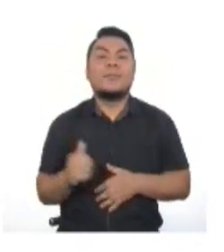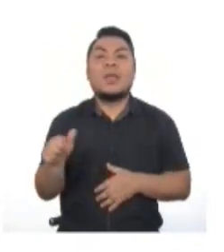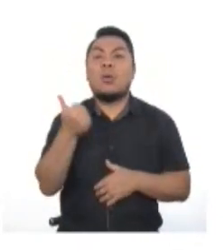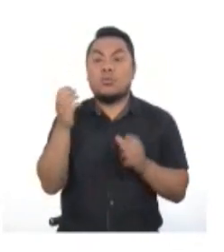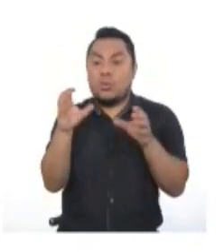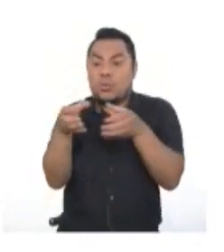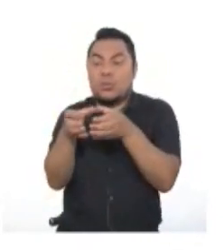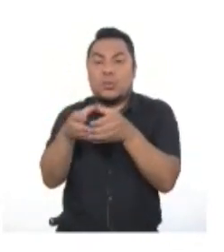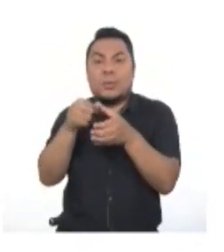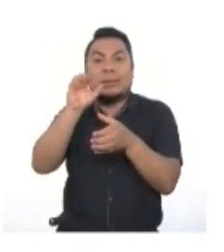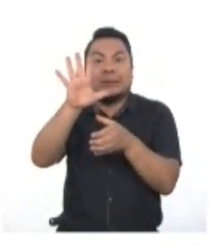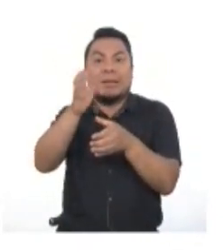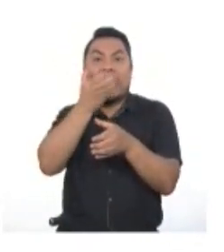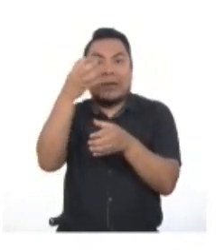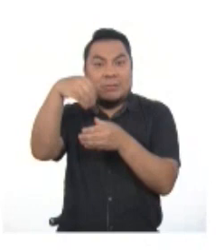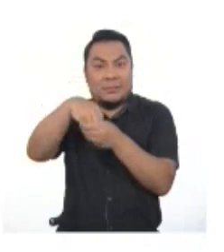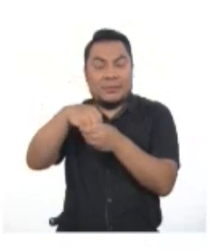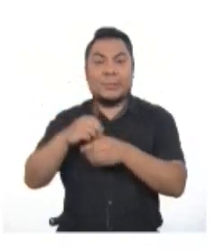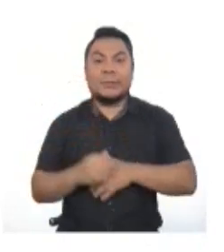Seis grupos.